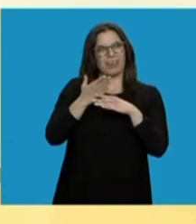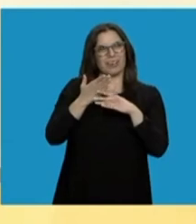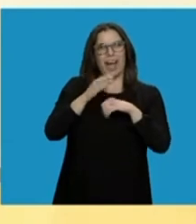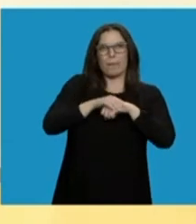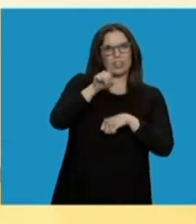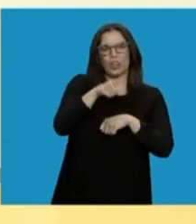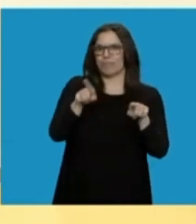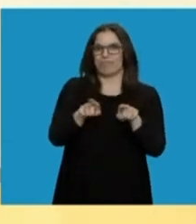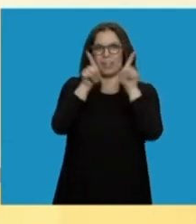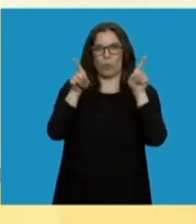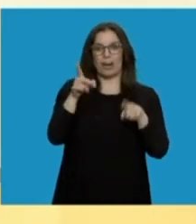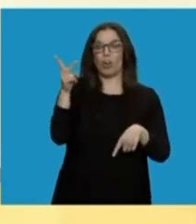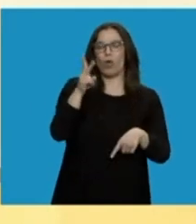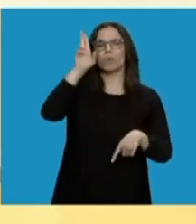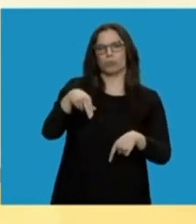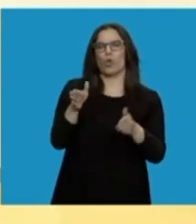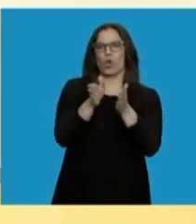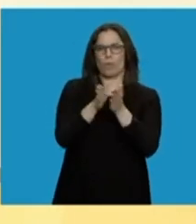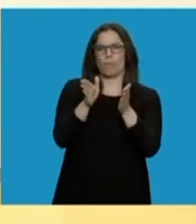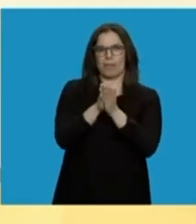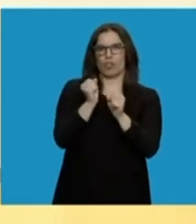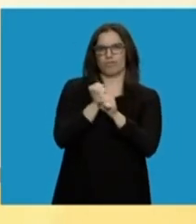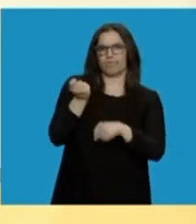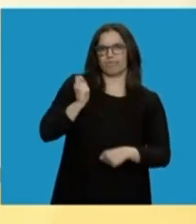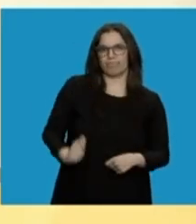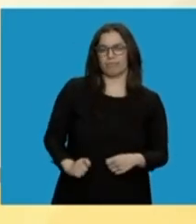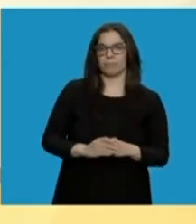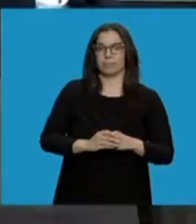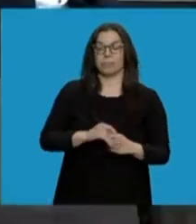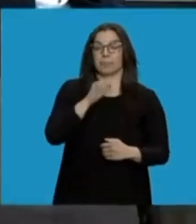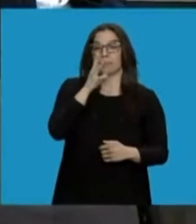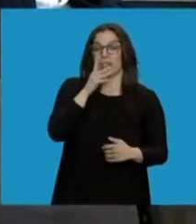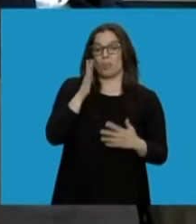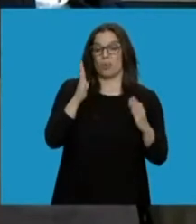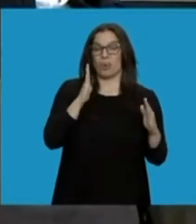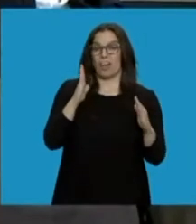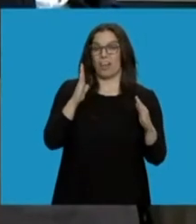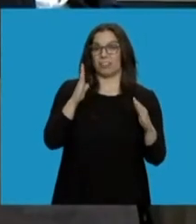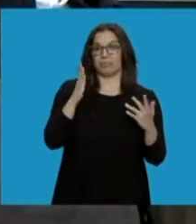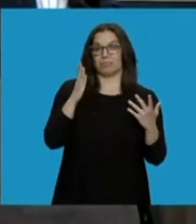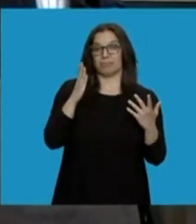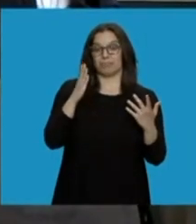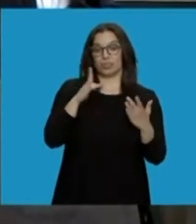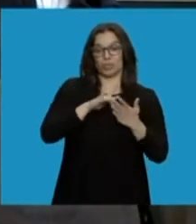amigos o no, eran dos compañeros. Y ahora que estamos muy próximos al hecho